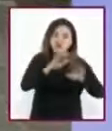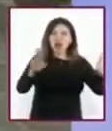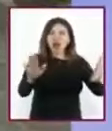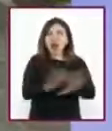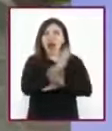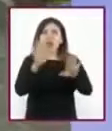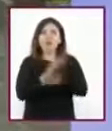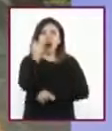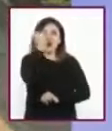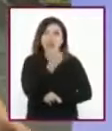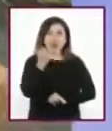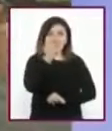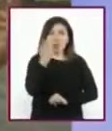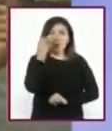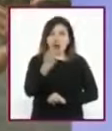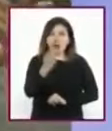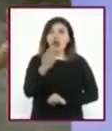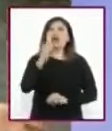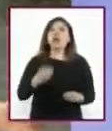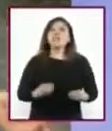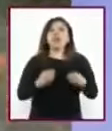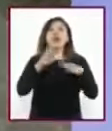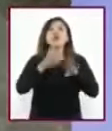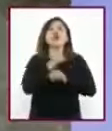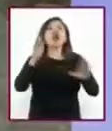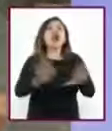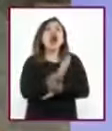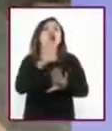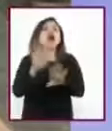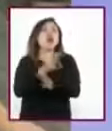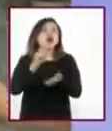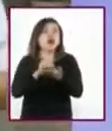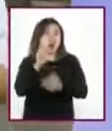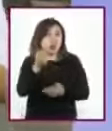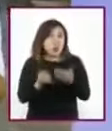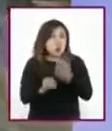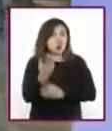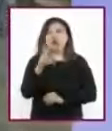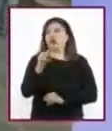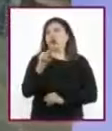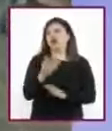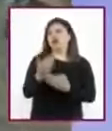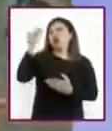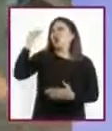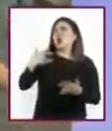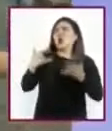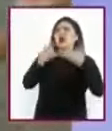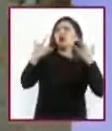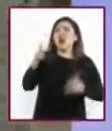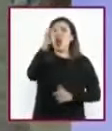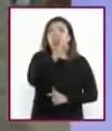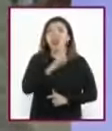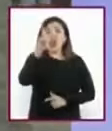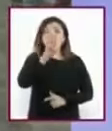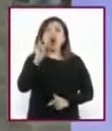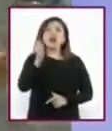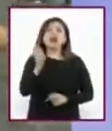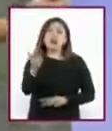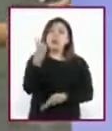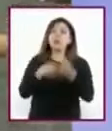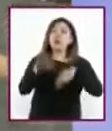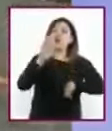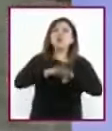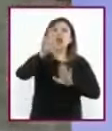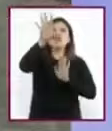idioma. Una lengua viva cambia constantemente y esto no es reciente. A lo largo de la historia, la lengua se ha enriquecido por